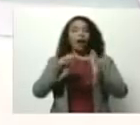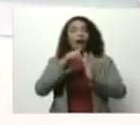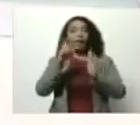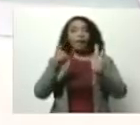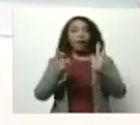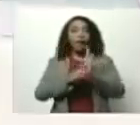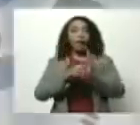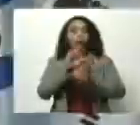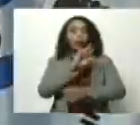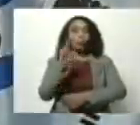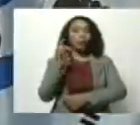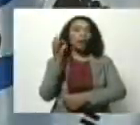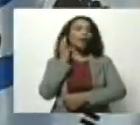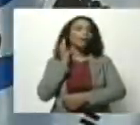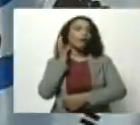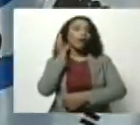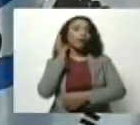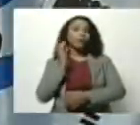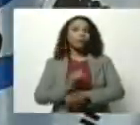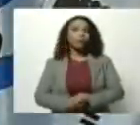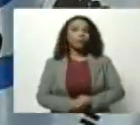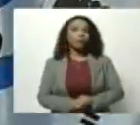Saab.